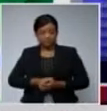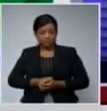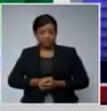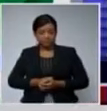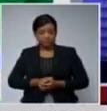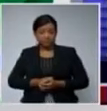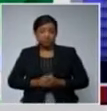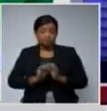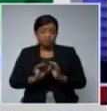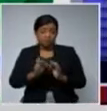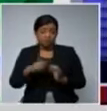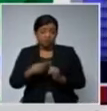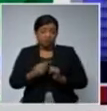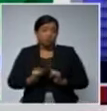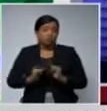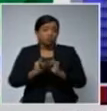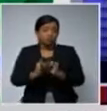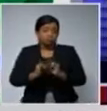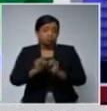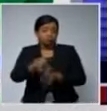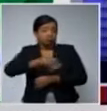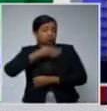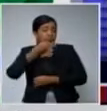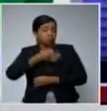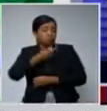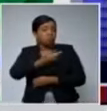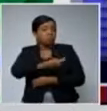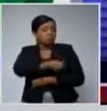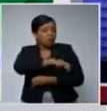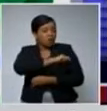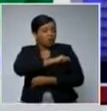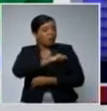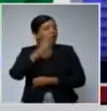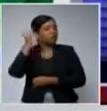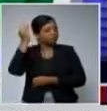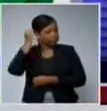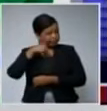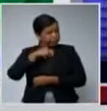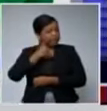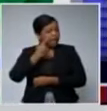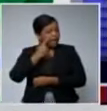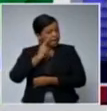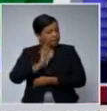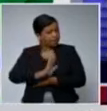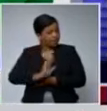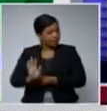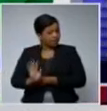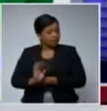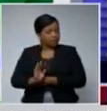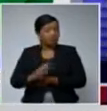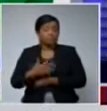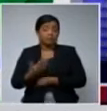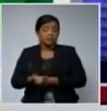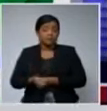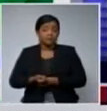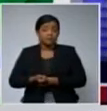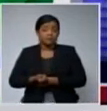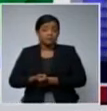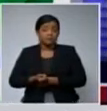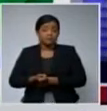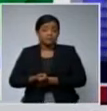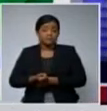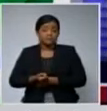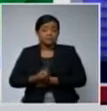y por lo que ya nuestra población conoce, fue es algo de mucho